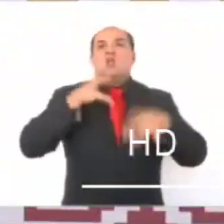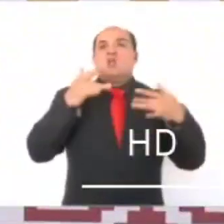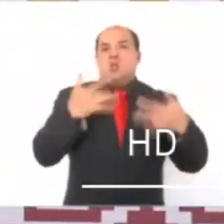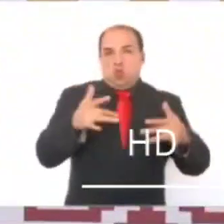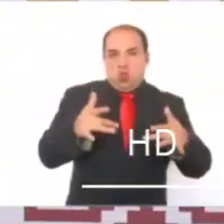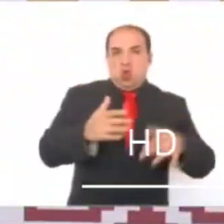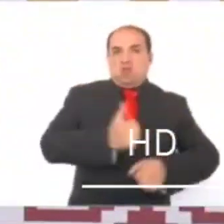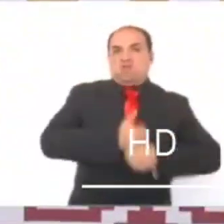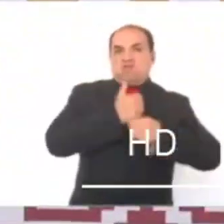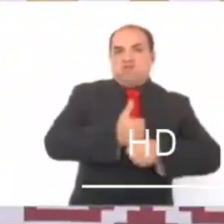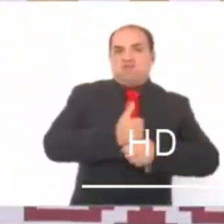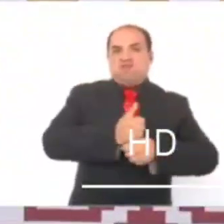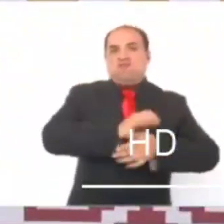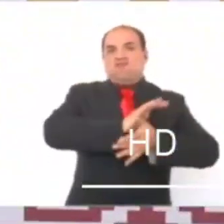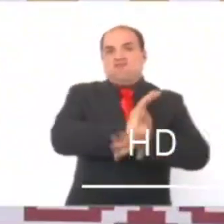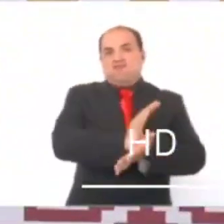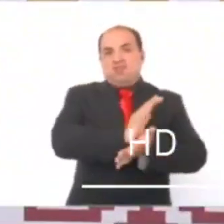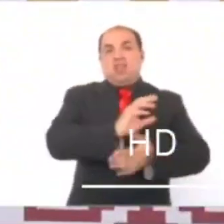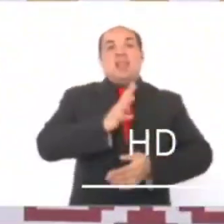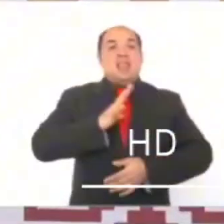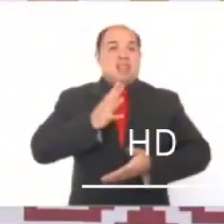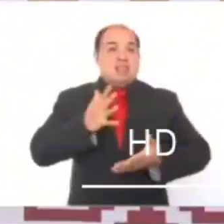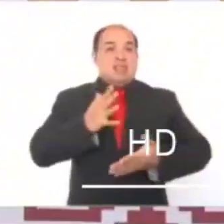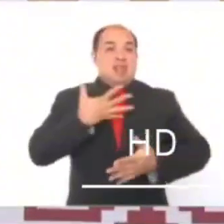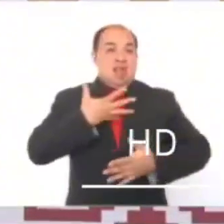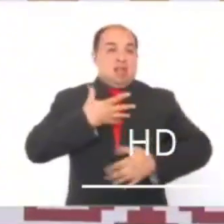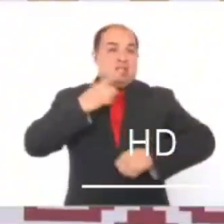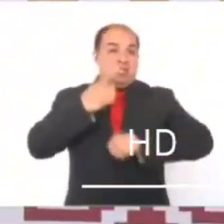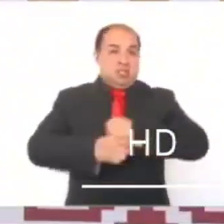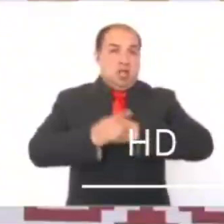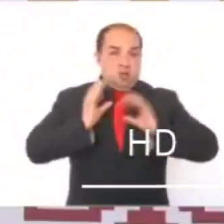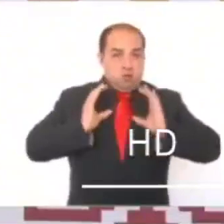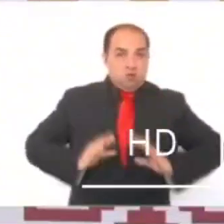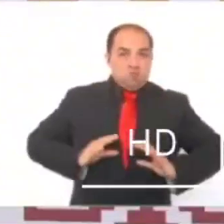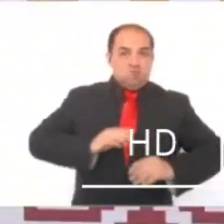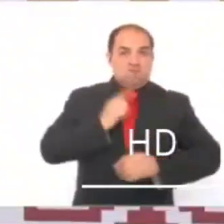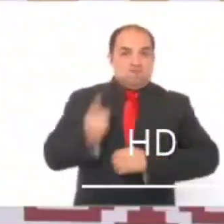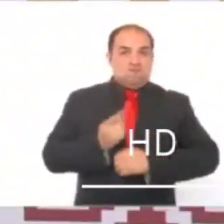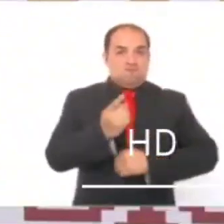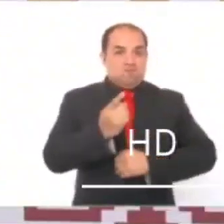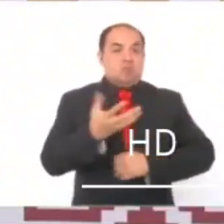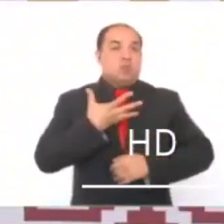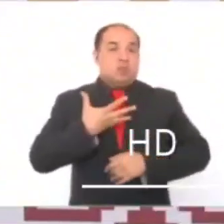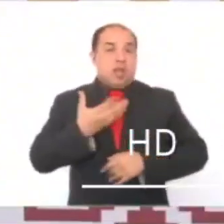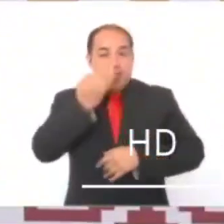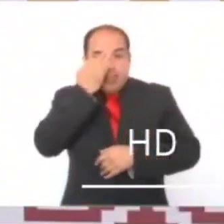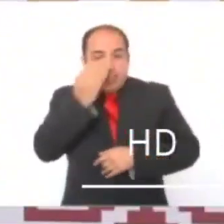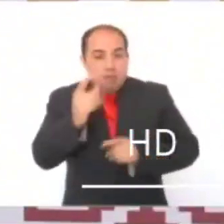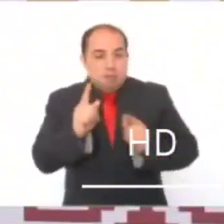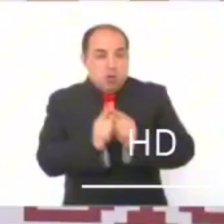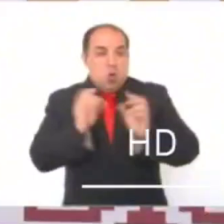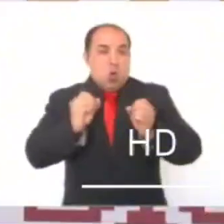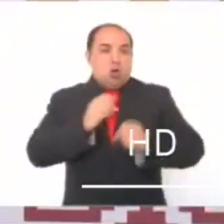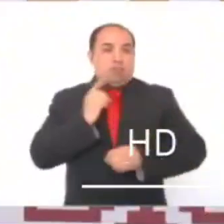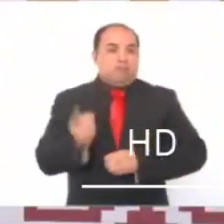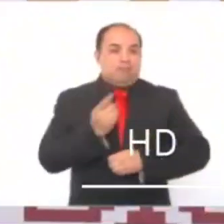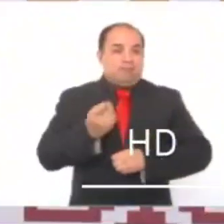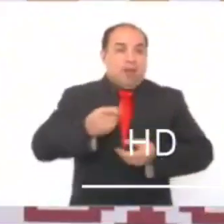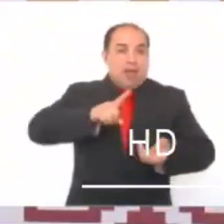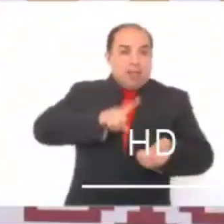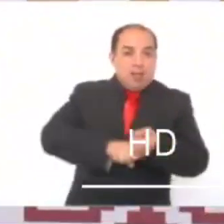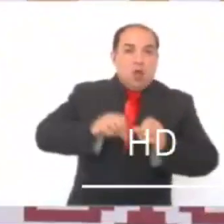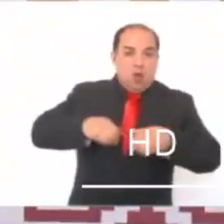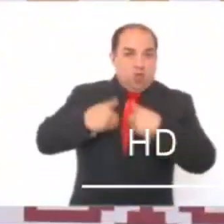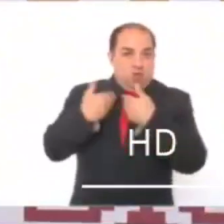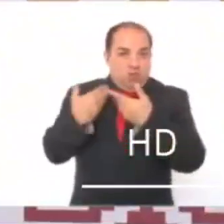sufrimiento, humillaciones y deja marcas permanentes, a través de lesiones que pueden ser temporales o permanentes, internas